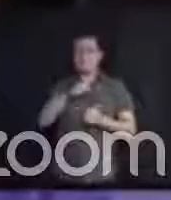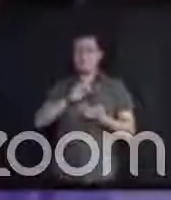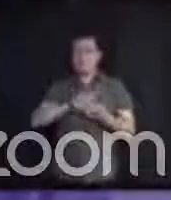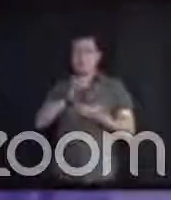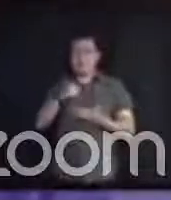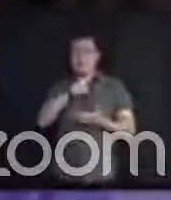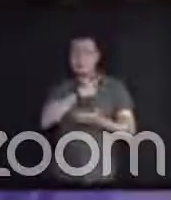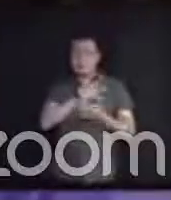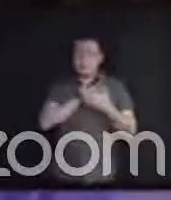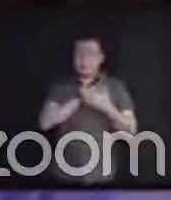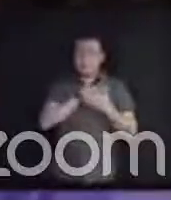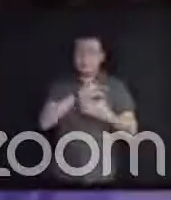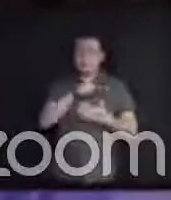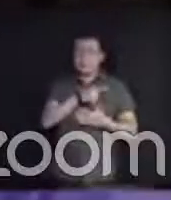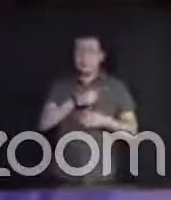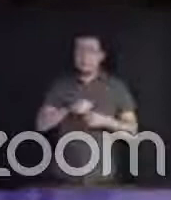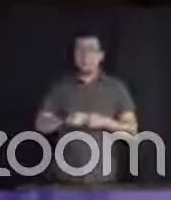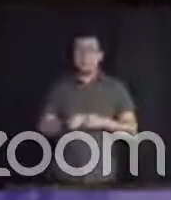amor.